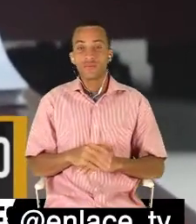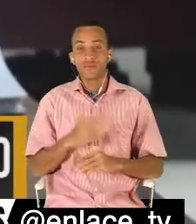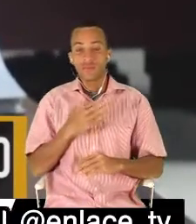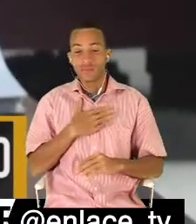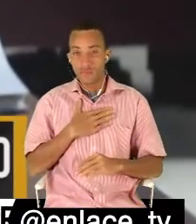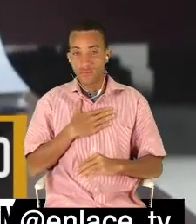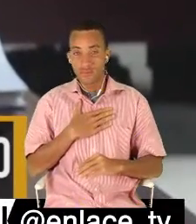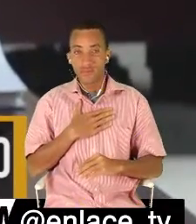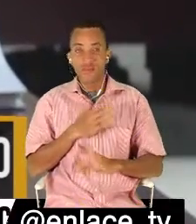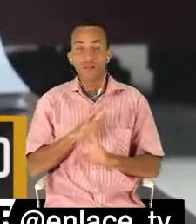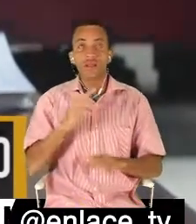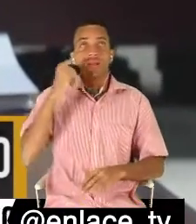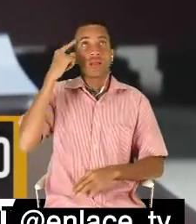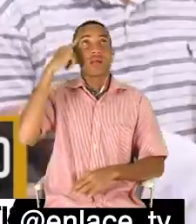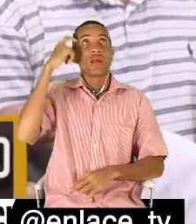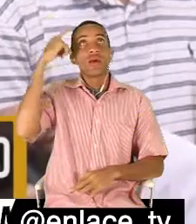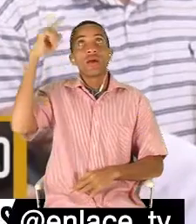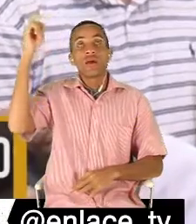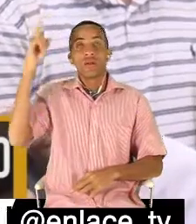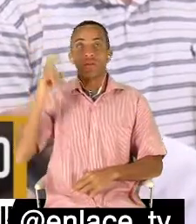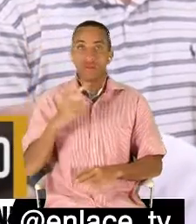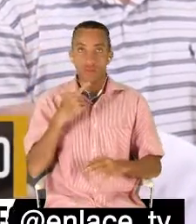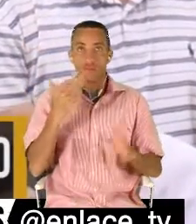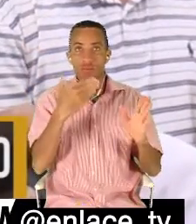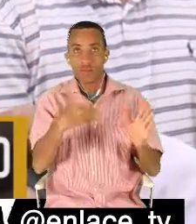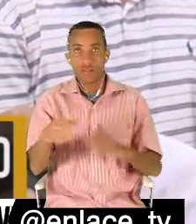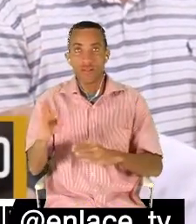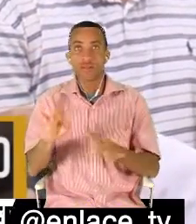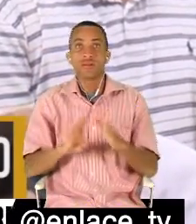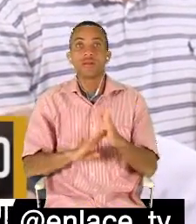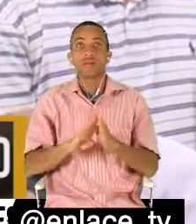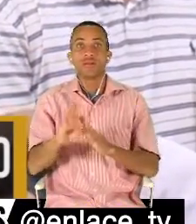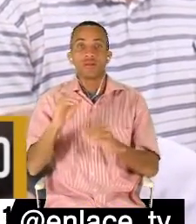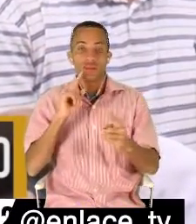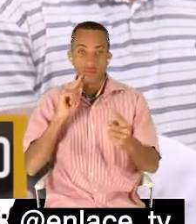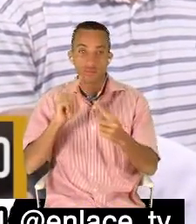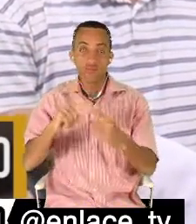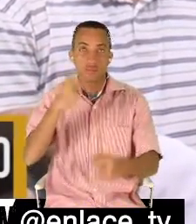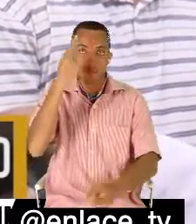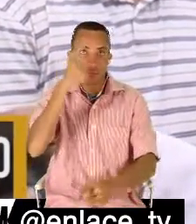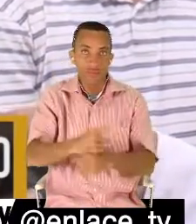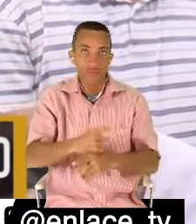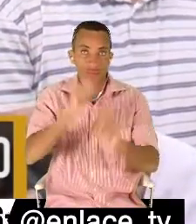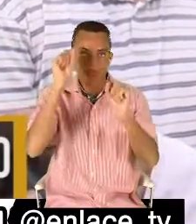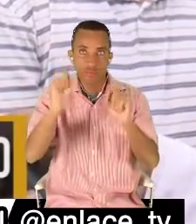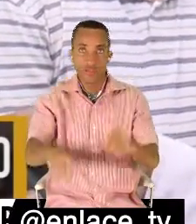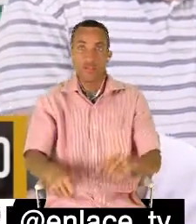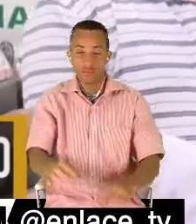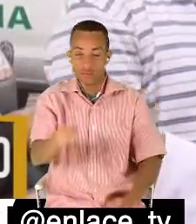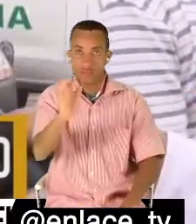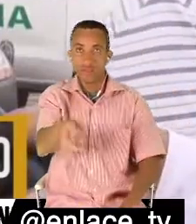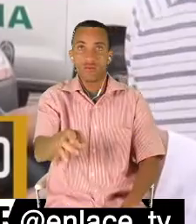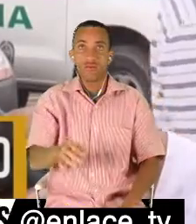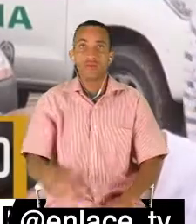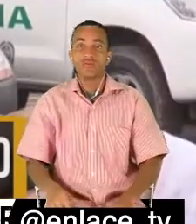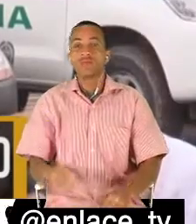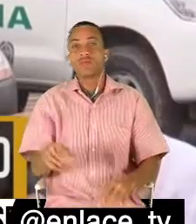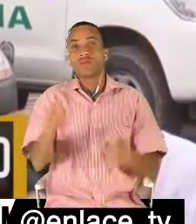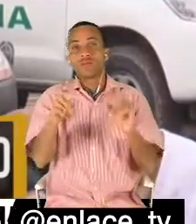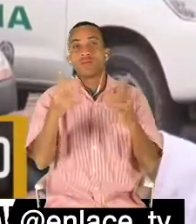para soñar, es un plan de desarrollo para ejecutar. Entonces, muchos quisiéramos